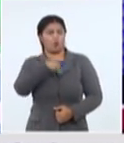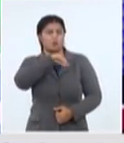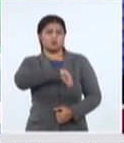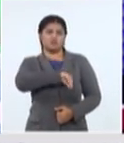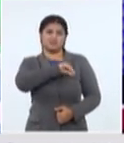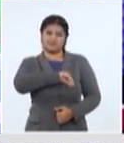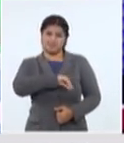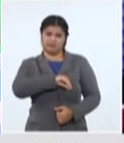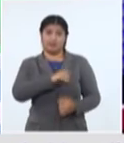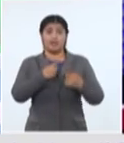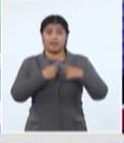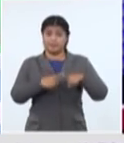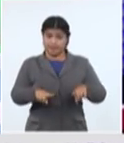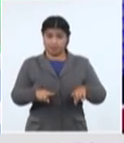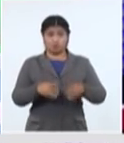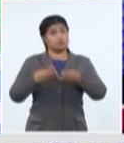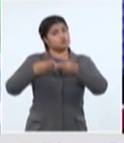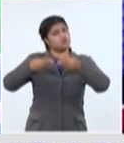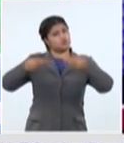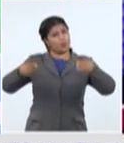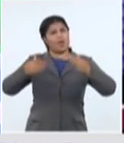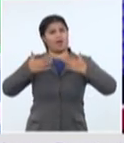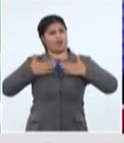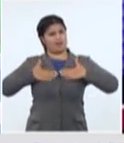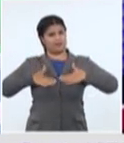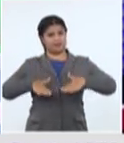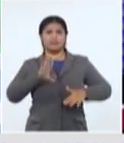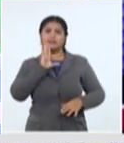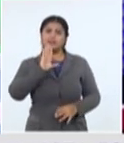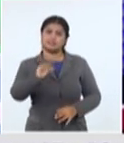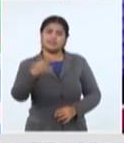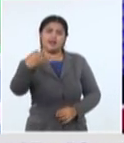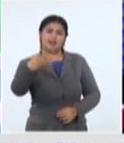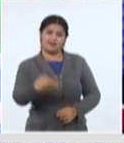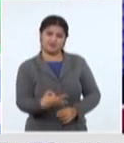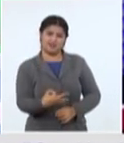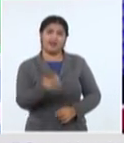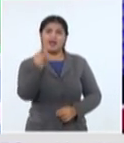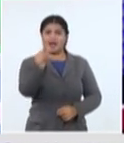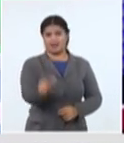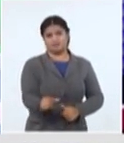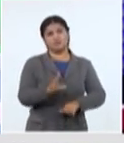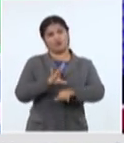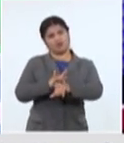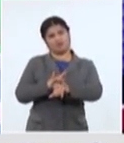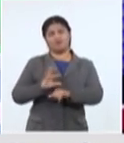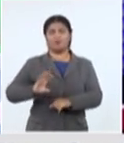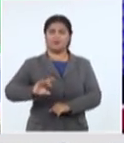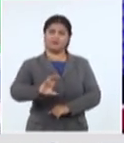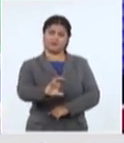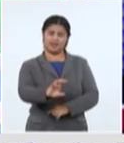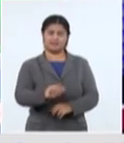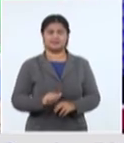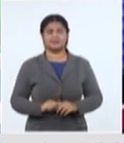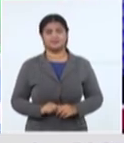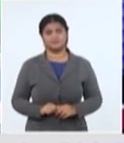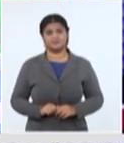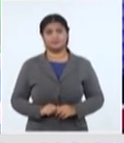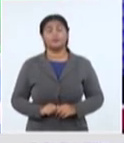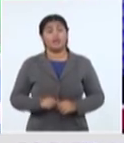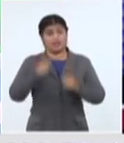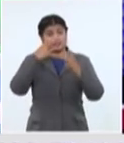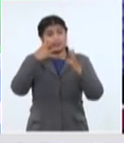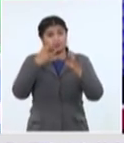información como esta. El hecho del diagnóstico, de la información, para mí también es muy importante porque seguimos